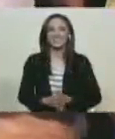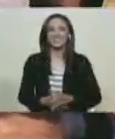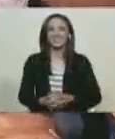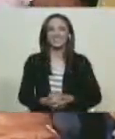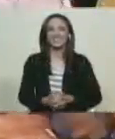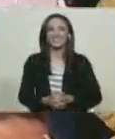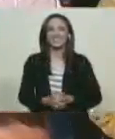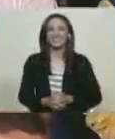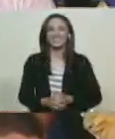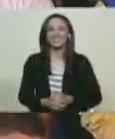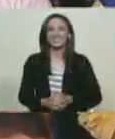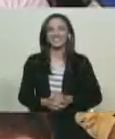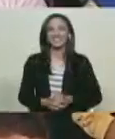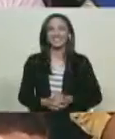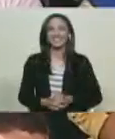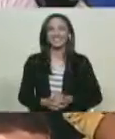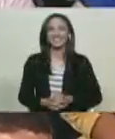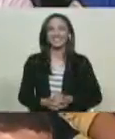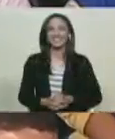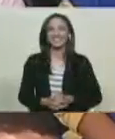Y tenemos que garantizar